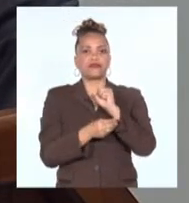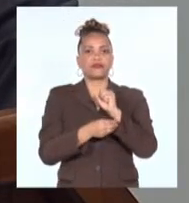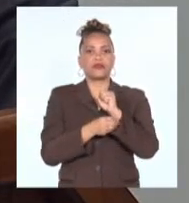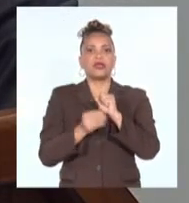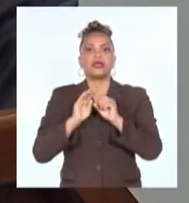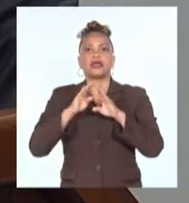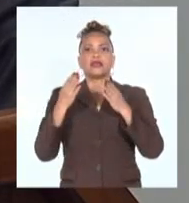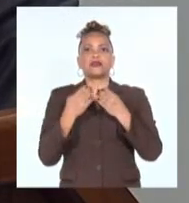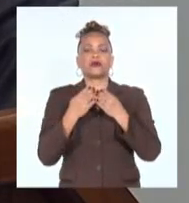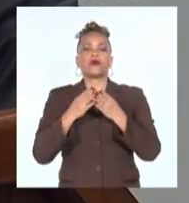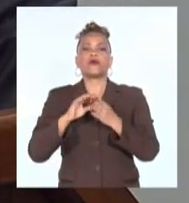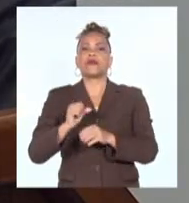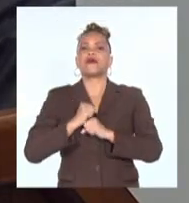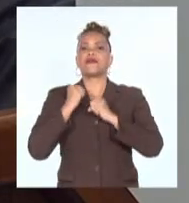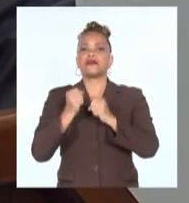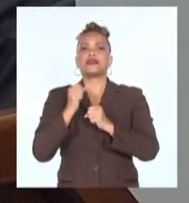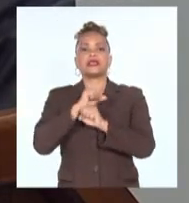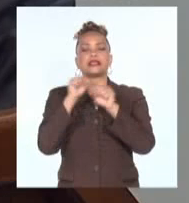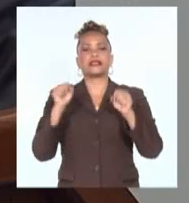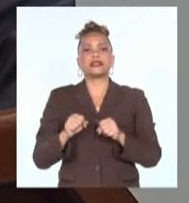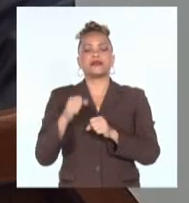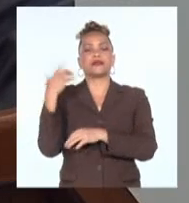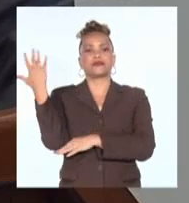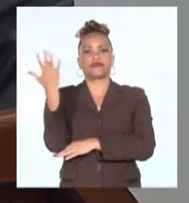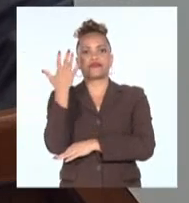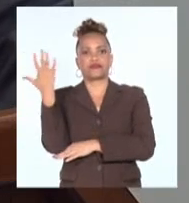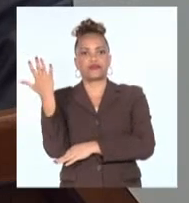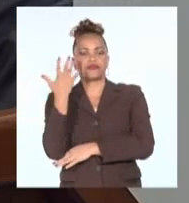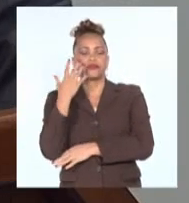sistemas económicos, sociales y ambientales,